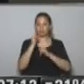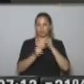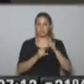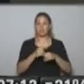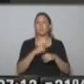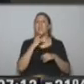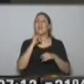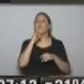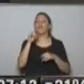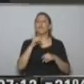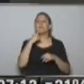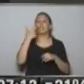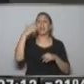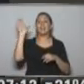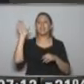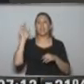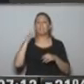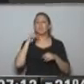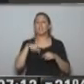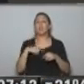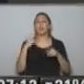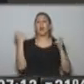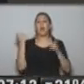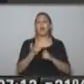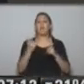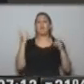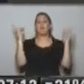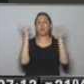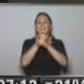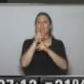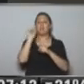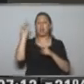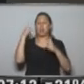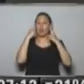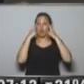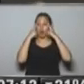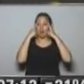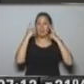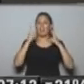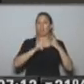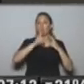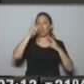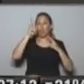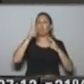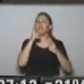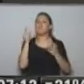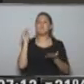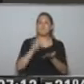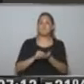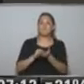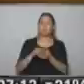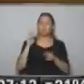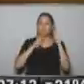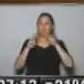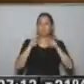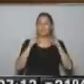Información internacional ahora porque aumenta la tensión en la península coreana. Corea del Norte redobla su apuesta y por ahora la